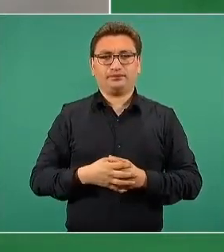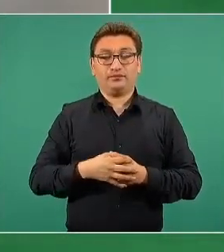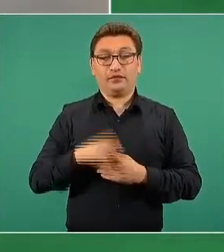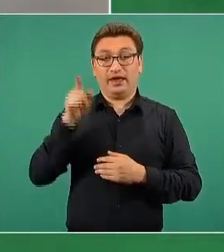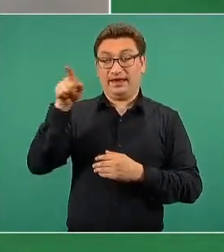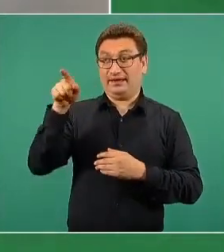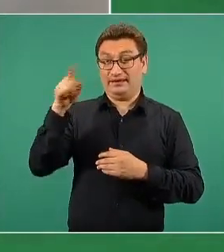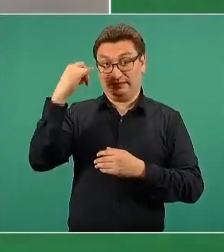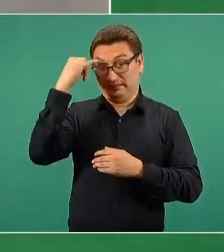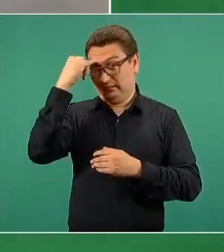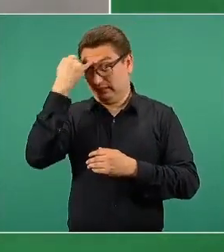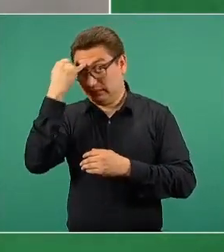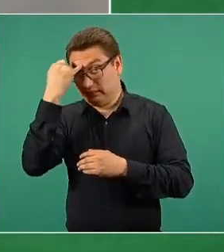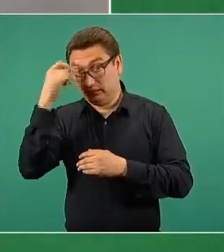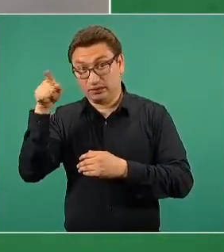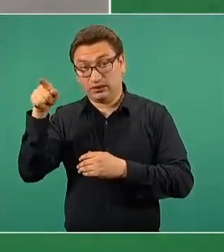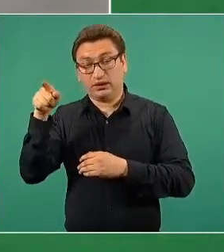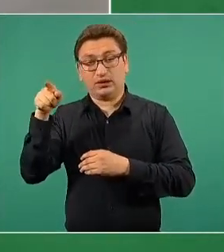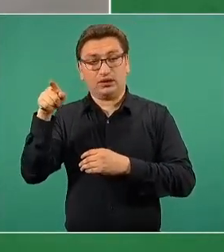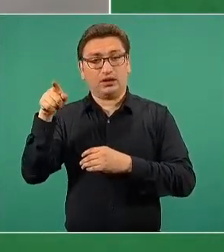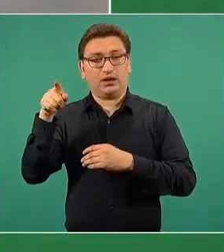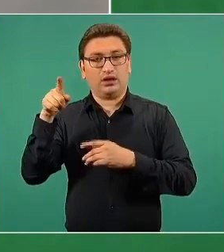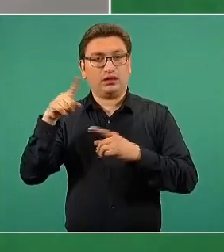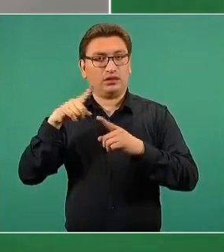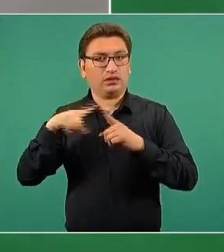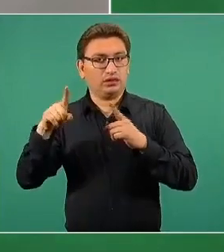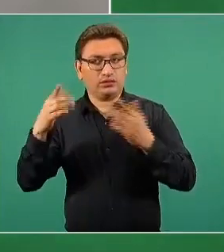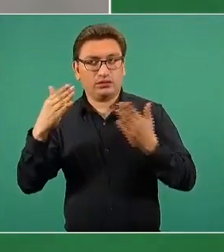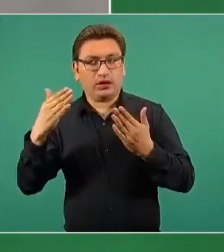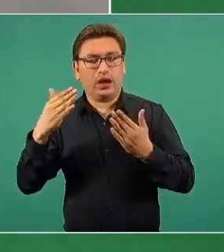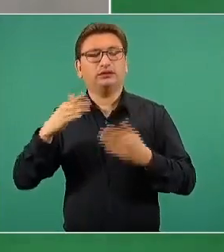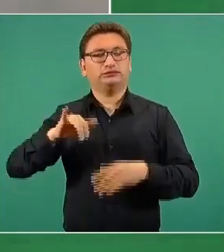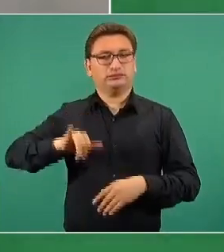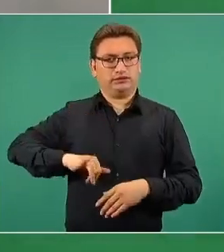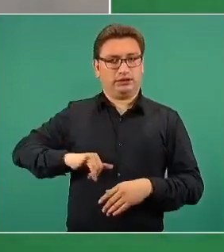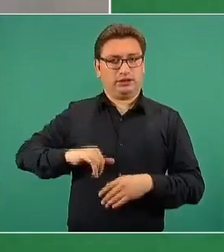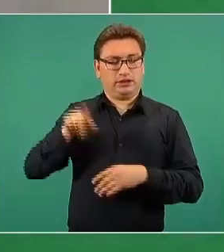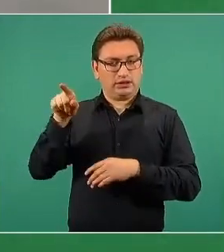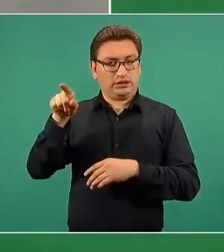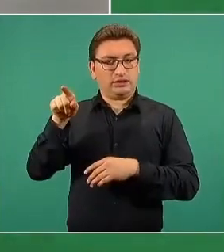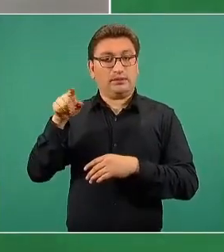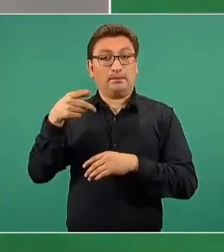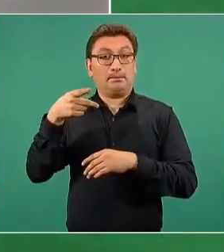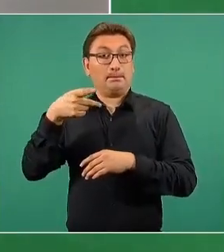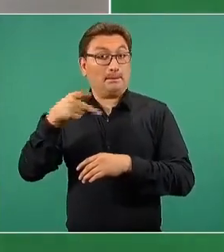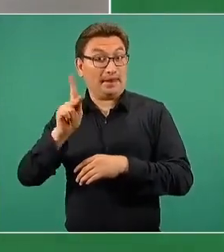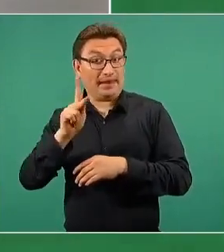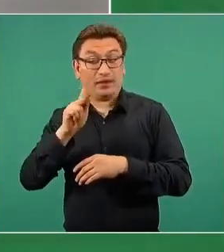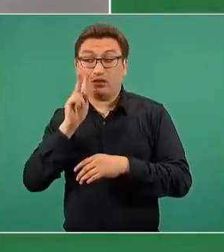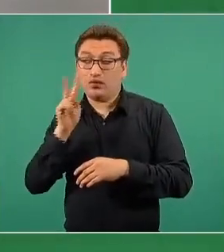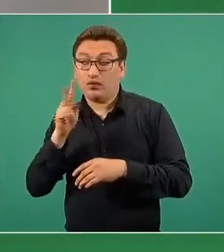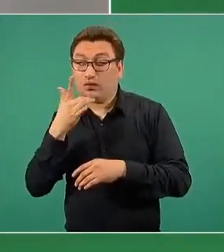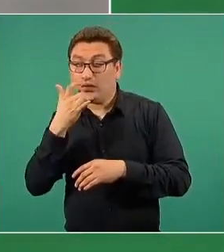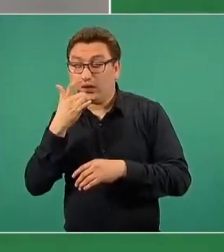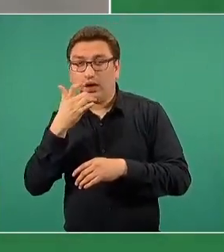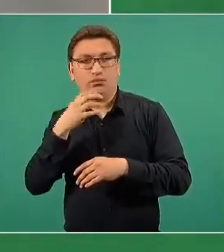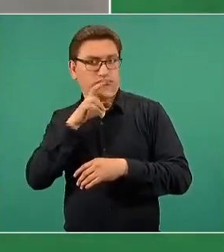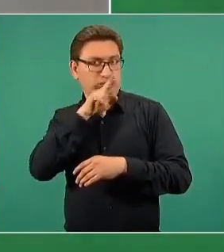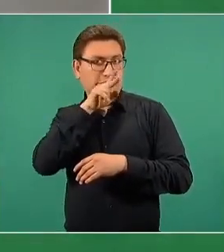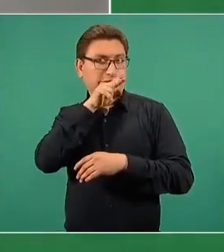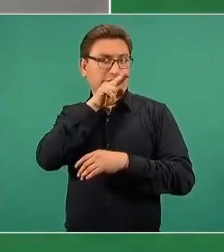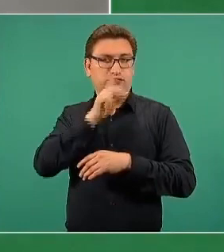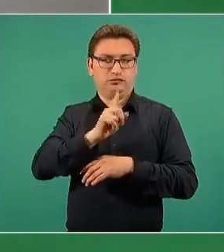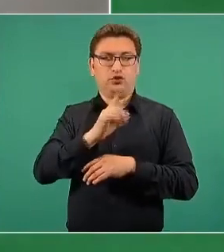la India no es una variante de interés, pero no es una variante de preocupación. Así es como